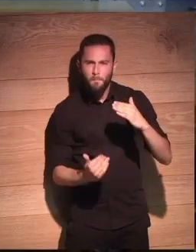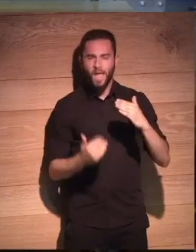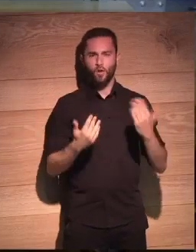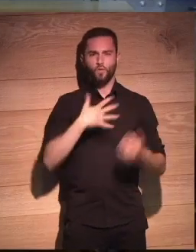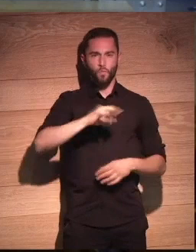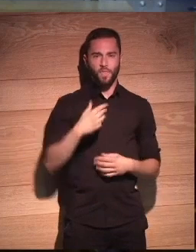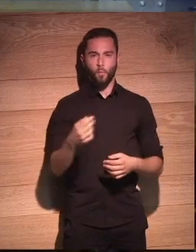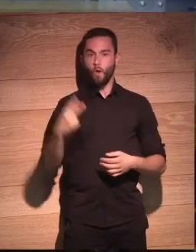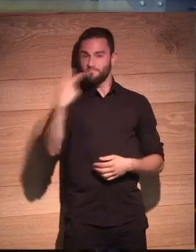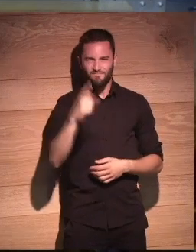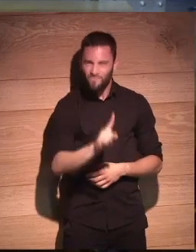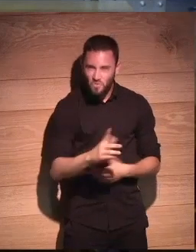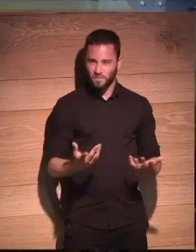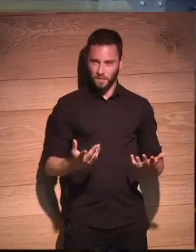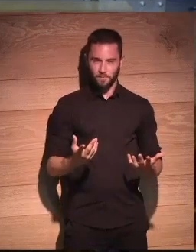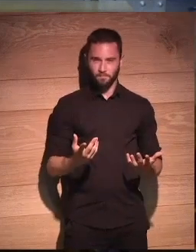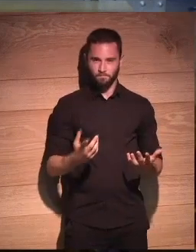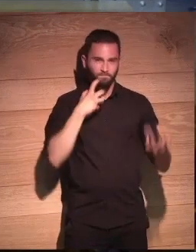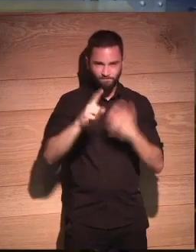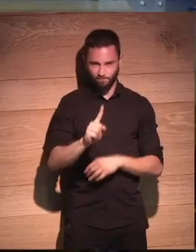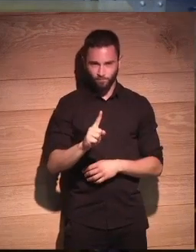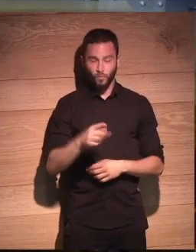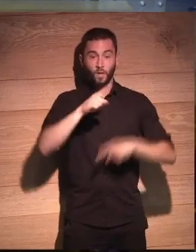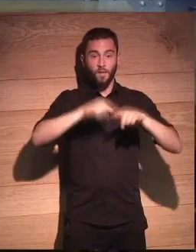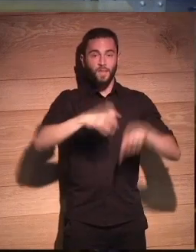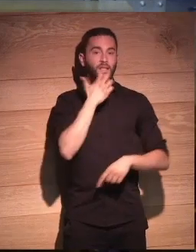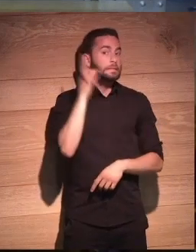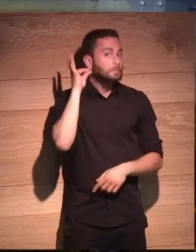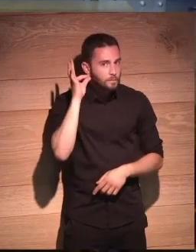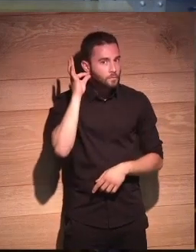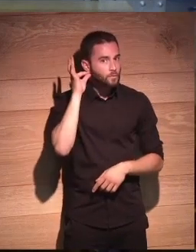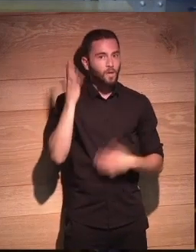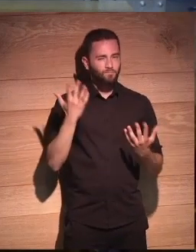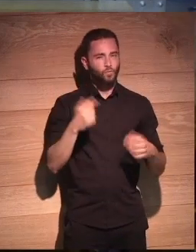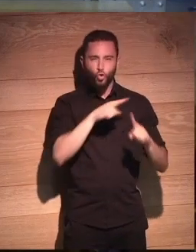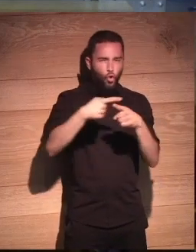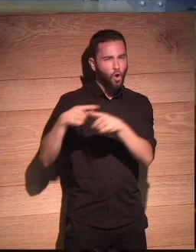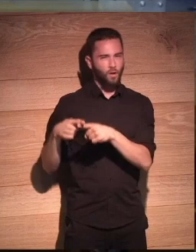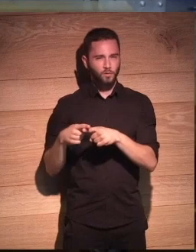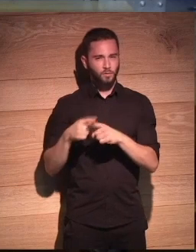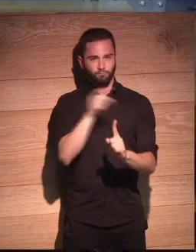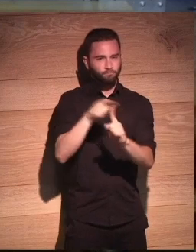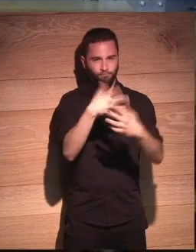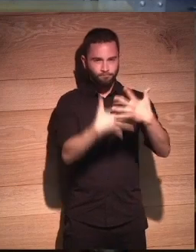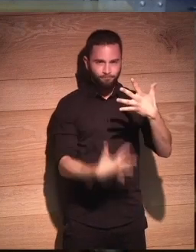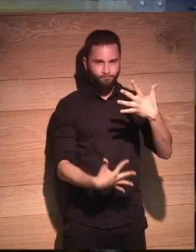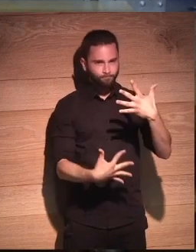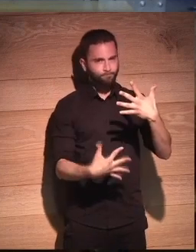somos un poco invisibles, ¿no? Depende también si eres hombre o mujer. Bueno, hay muchos aspectos que